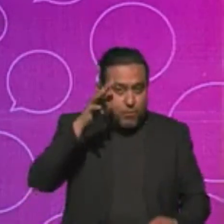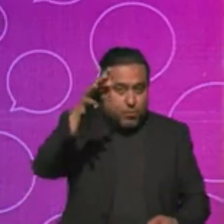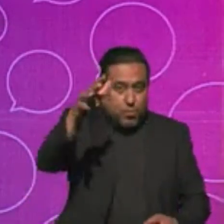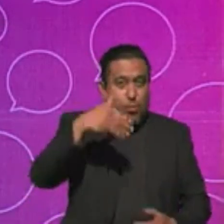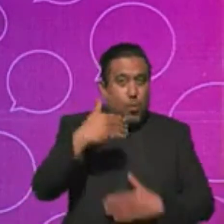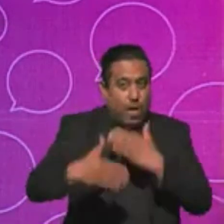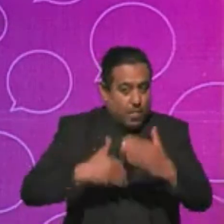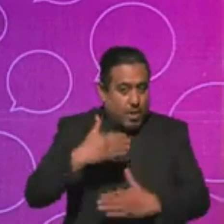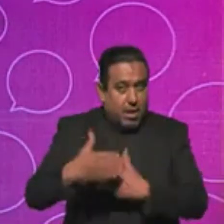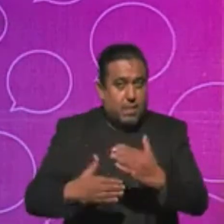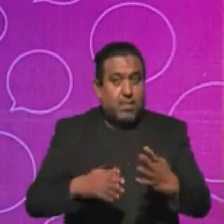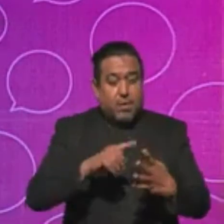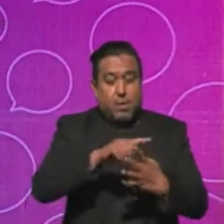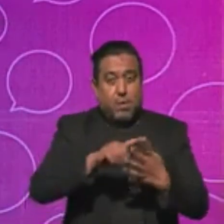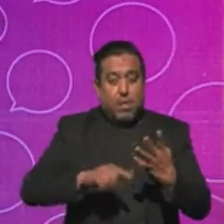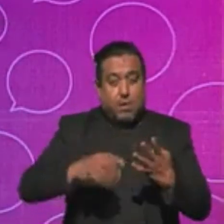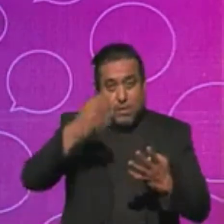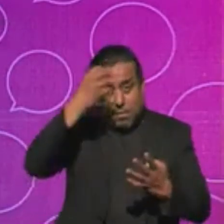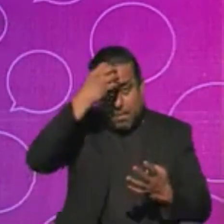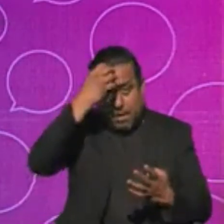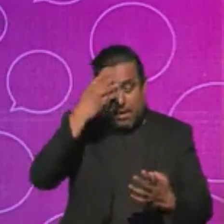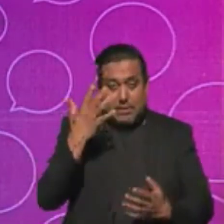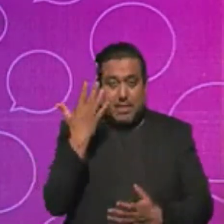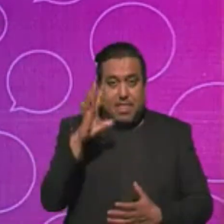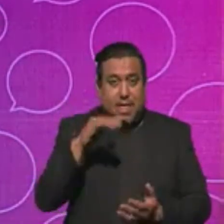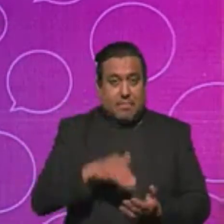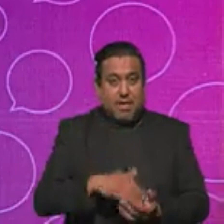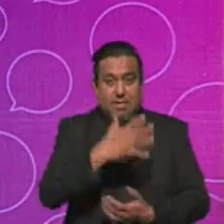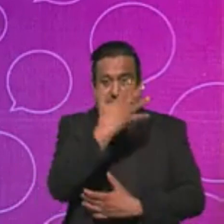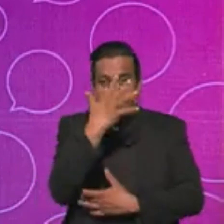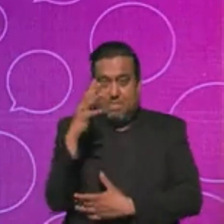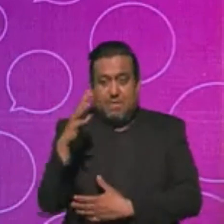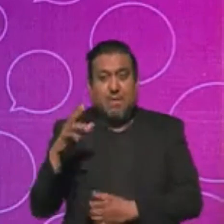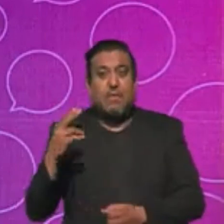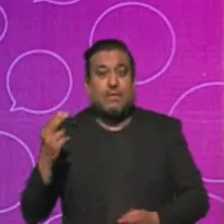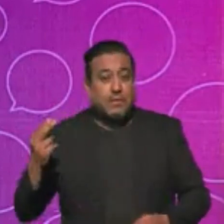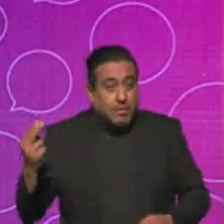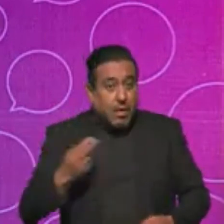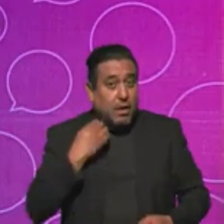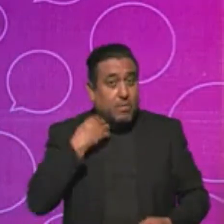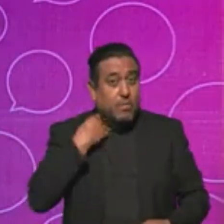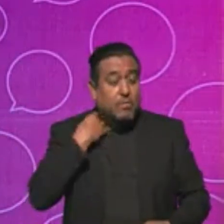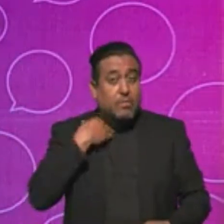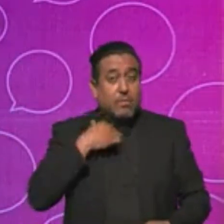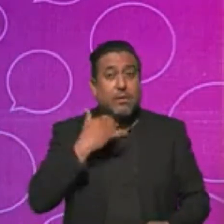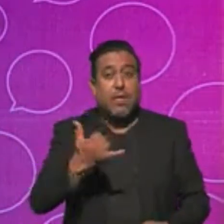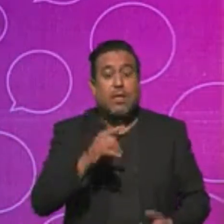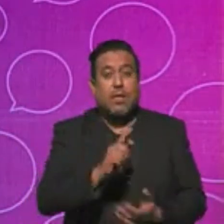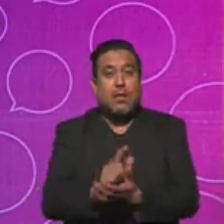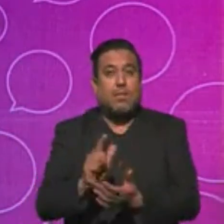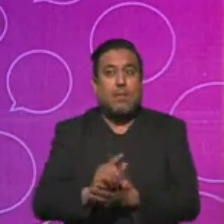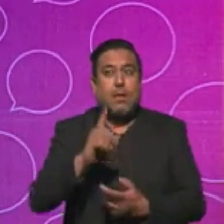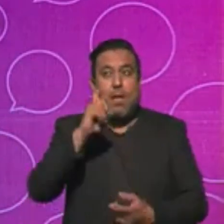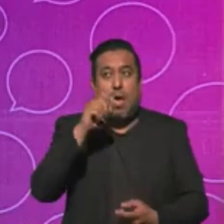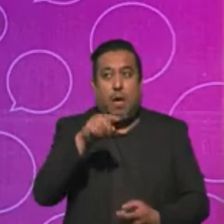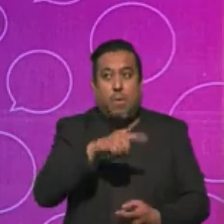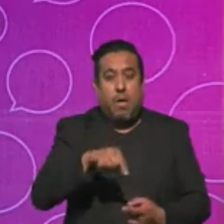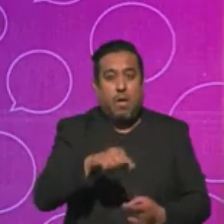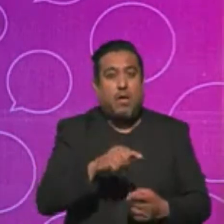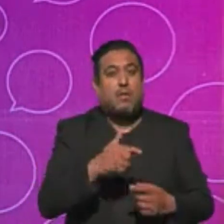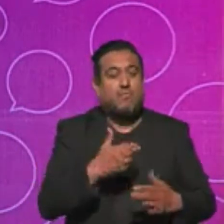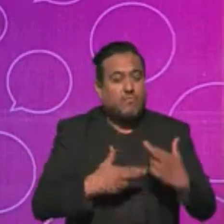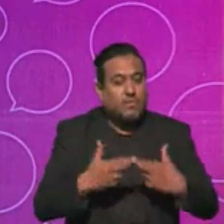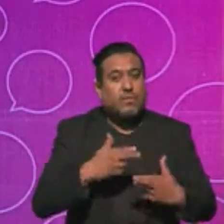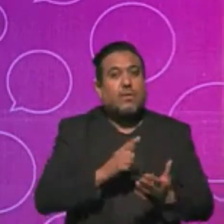adelante cuatro parques de más de 10,000 árboles cuatro plantas tratadoras de agua que le den uso y reuso al